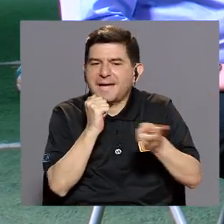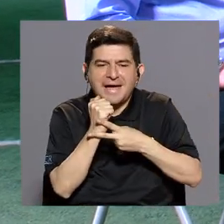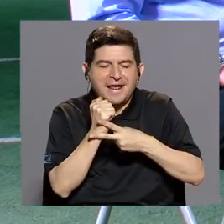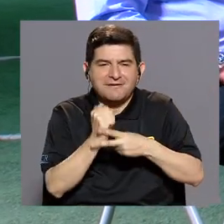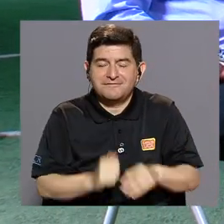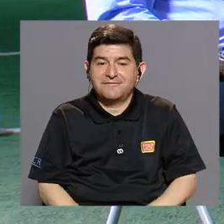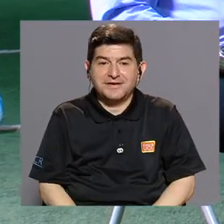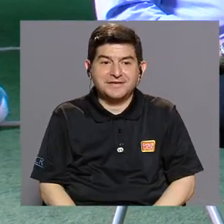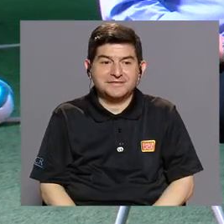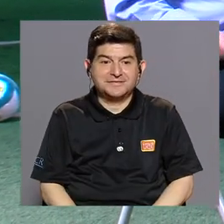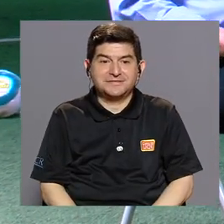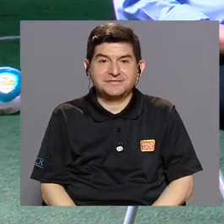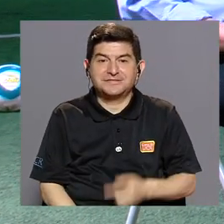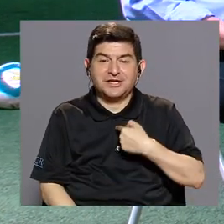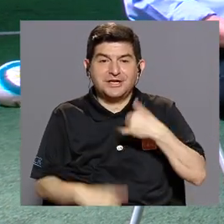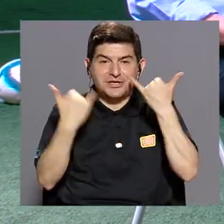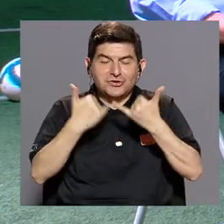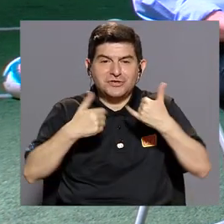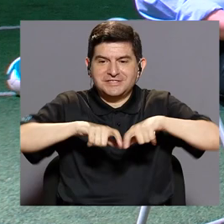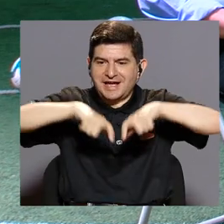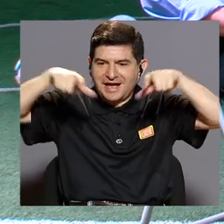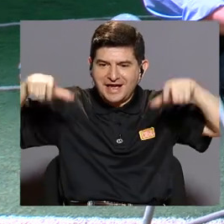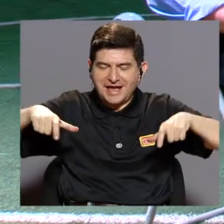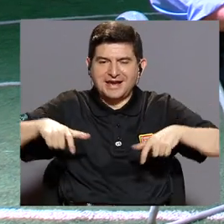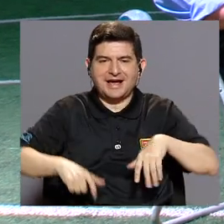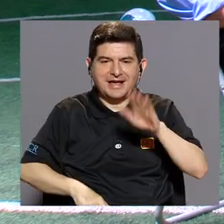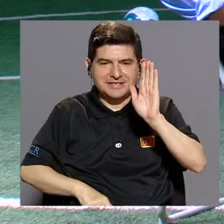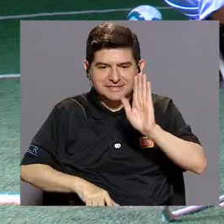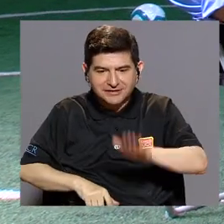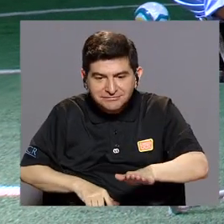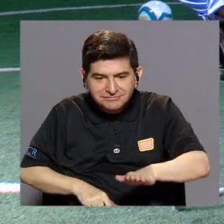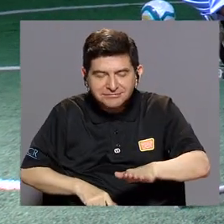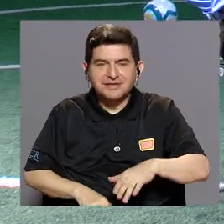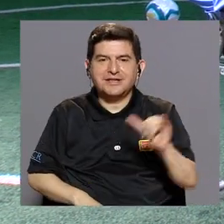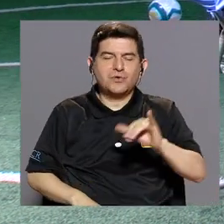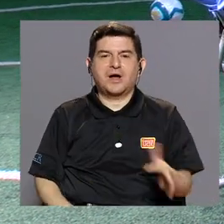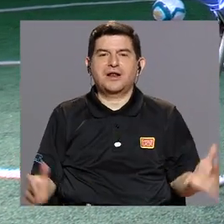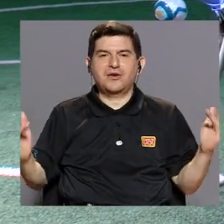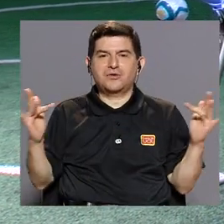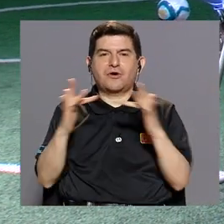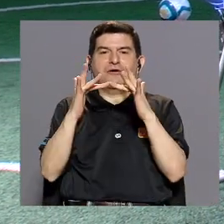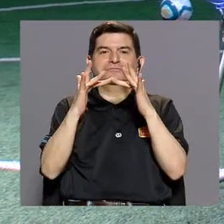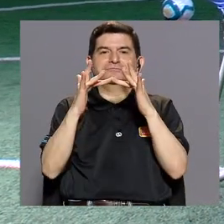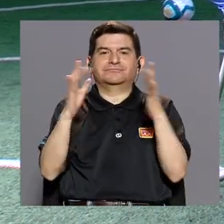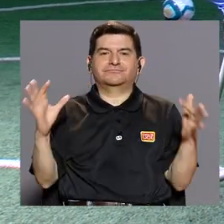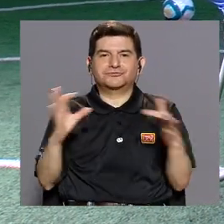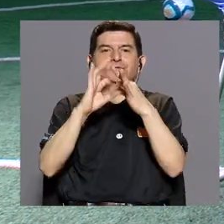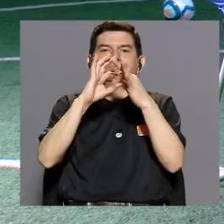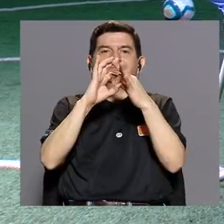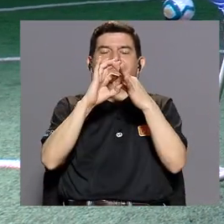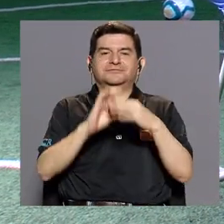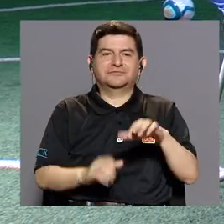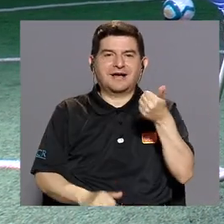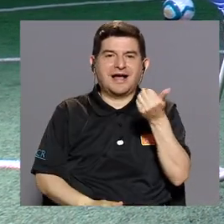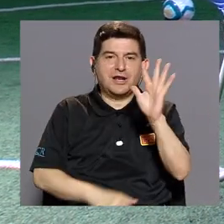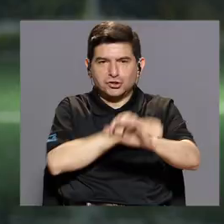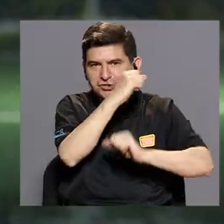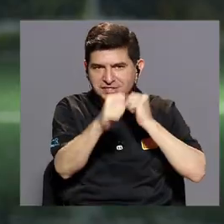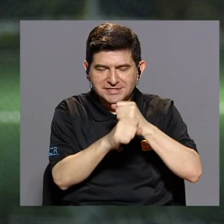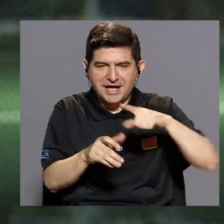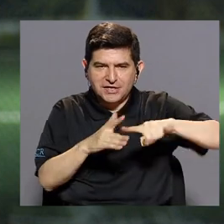vez, y fue como que yo puse el pie en esa cancha, y fue como una conexión, ¿verdad? No sé. Y a los 15